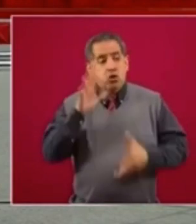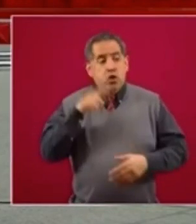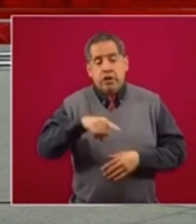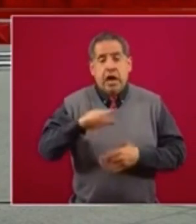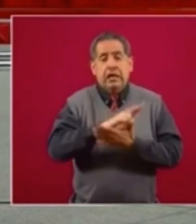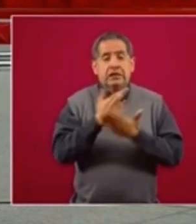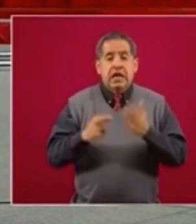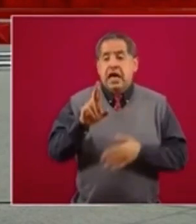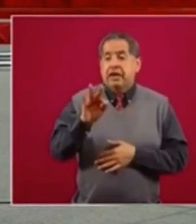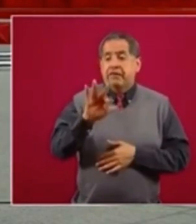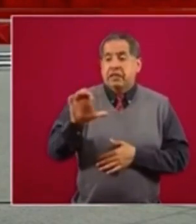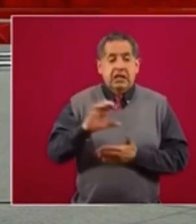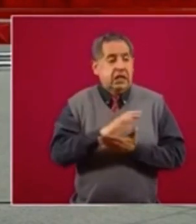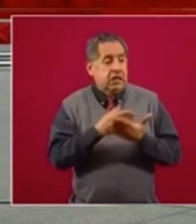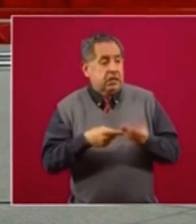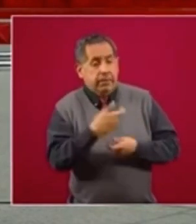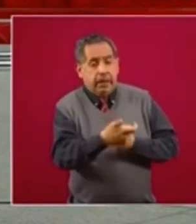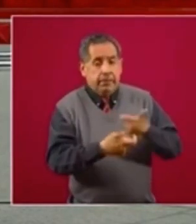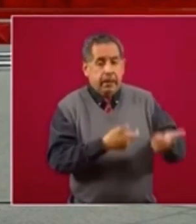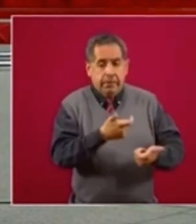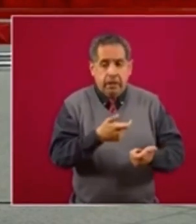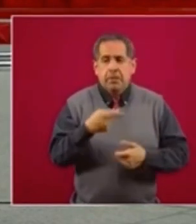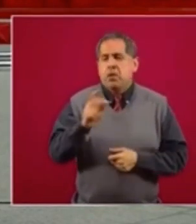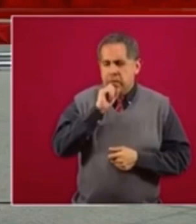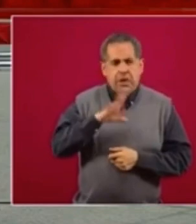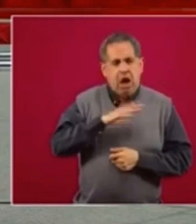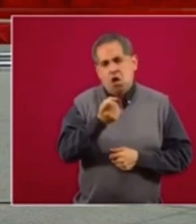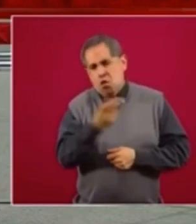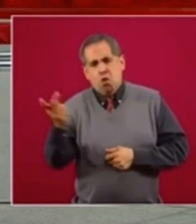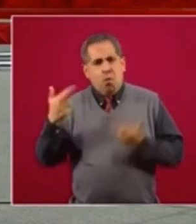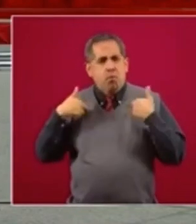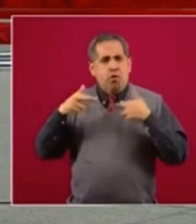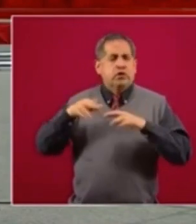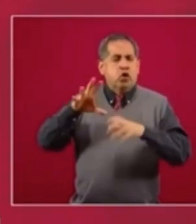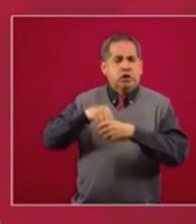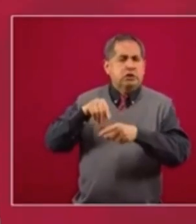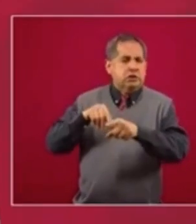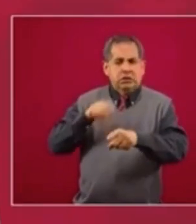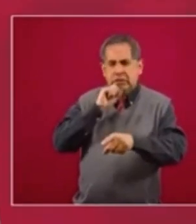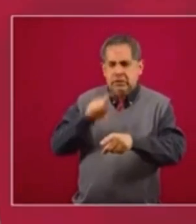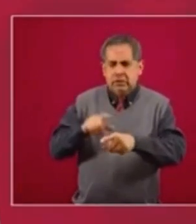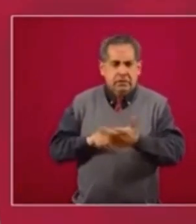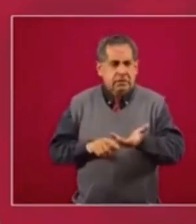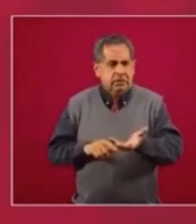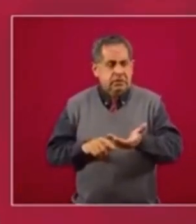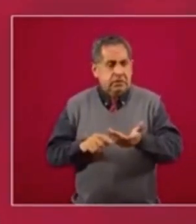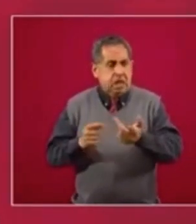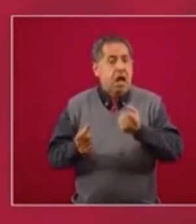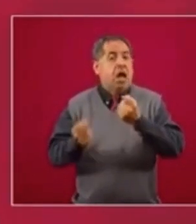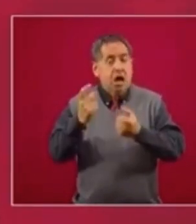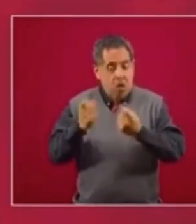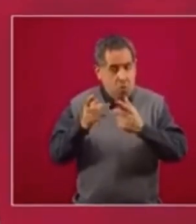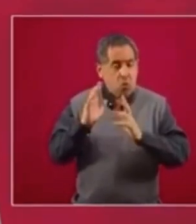por honorarios, pero también tenemos una buena cantidad de profesores que incluso algunos